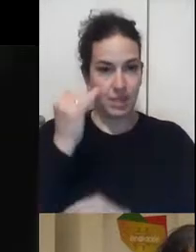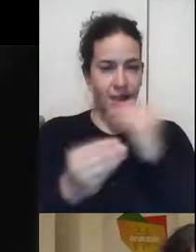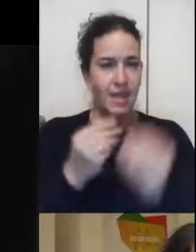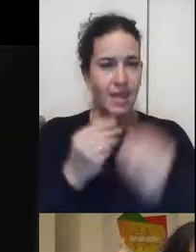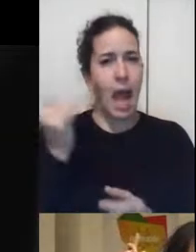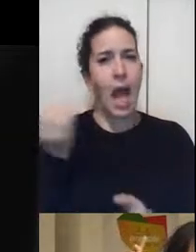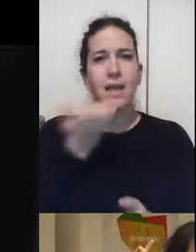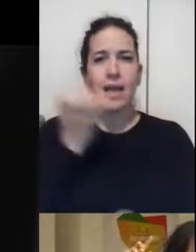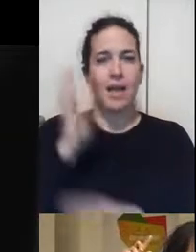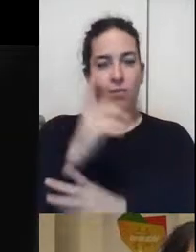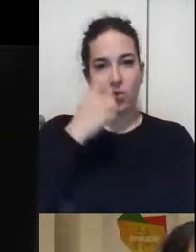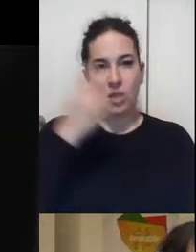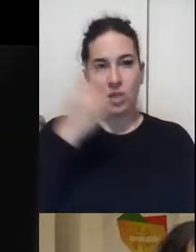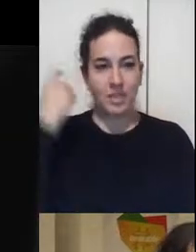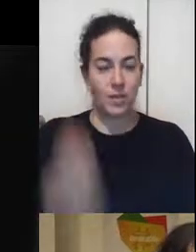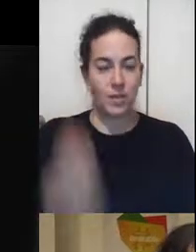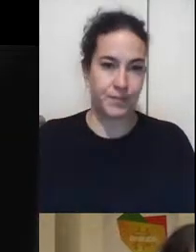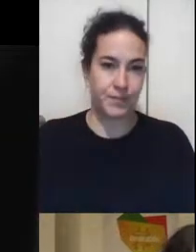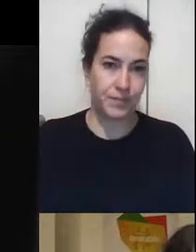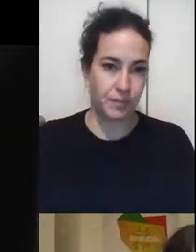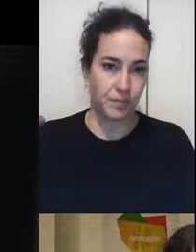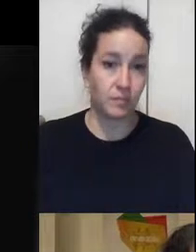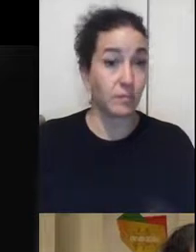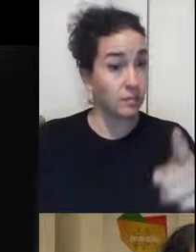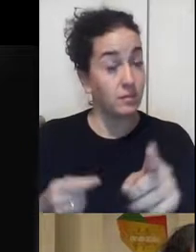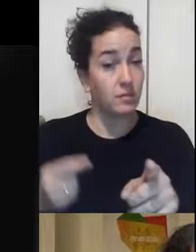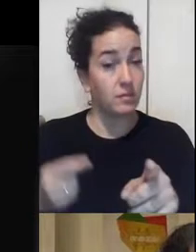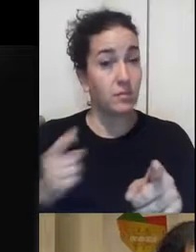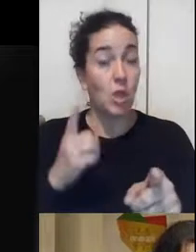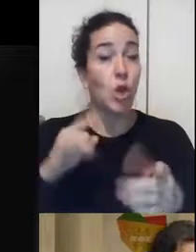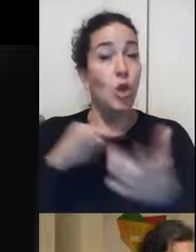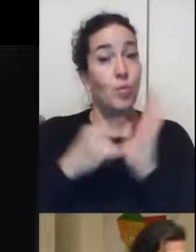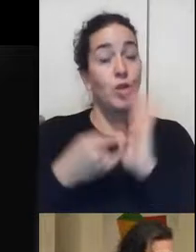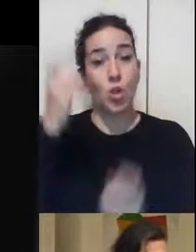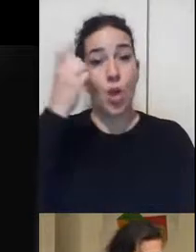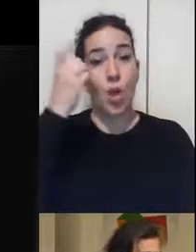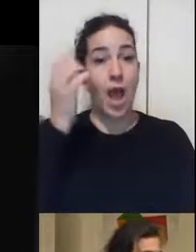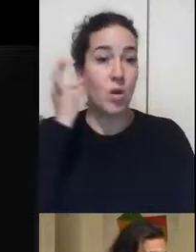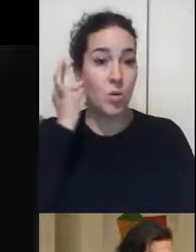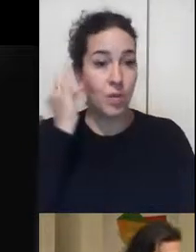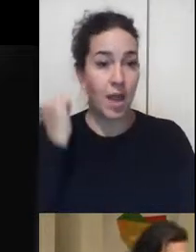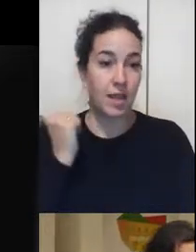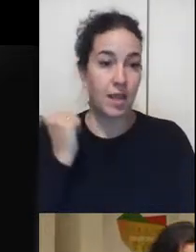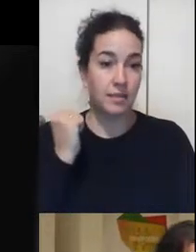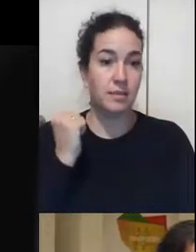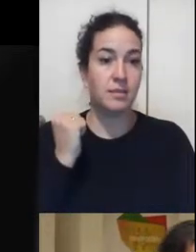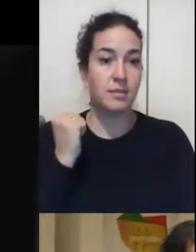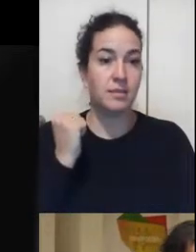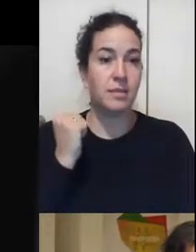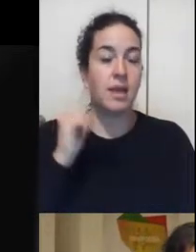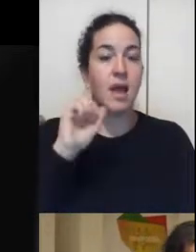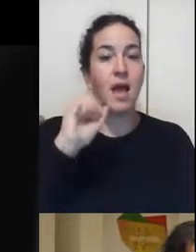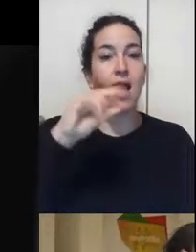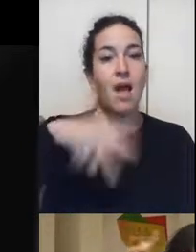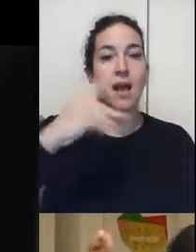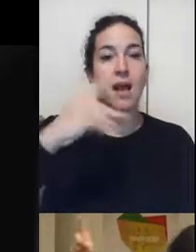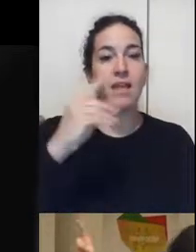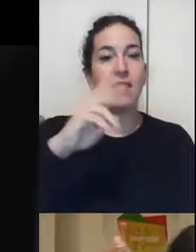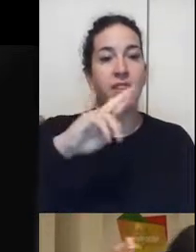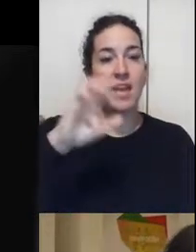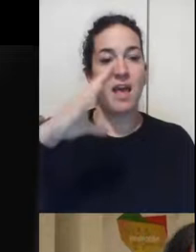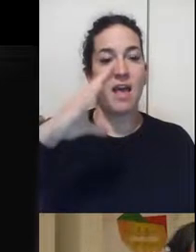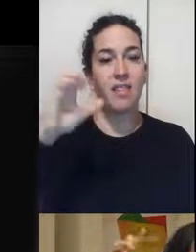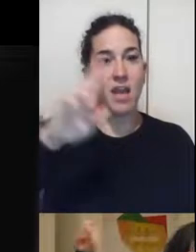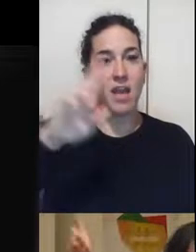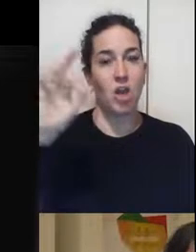pasado. Realmente esto es un proyecto de una de las alumnas, de Andrea Cerros. Ese era su dibujo y lo